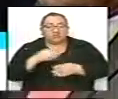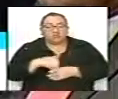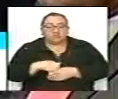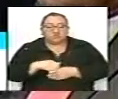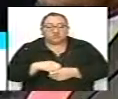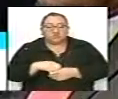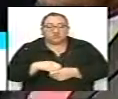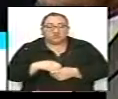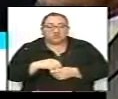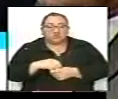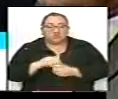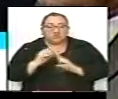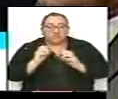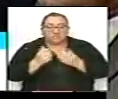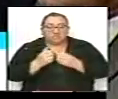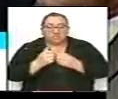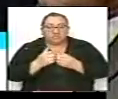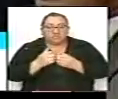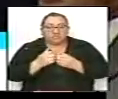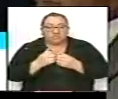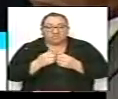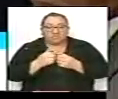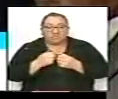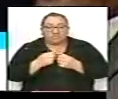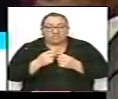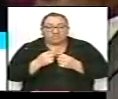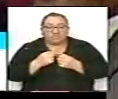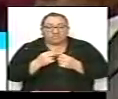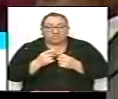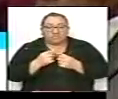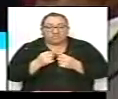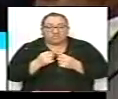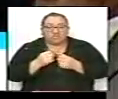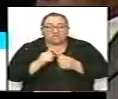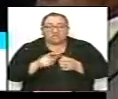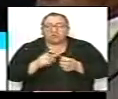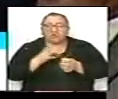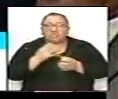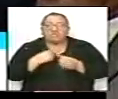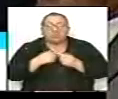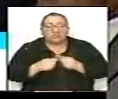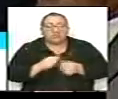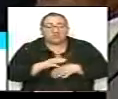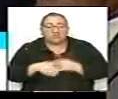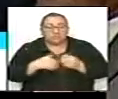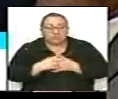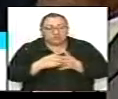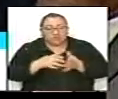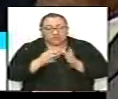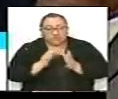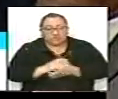a los distritos, o al Parlamento Andino. Nadie habla de eso, pero el Parlamento Andino no sé por qué sigue existiendo, pero ahí está.